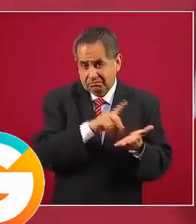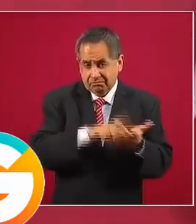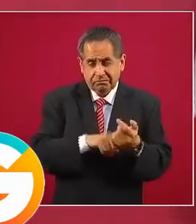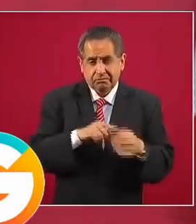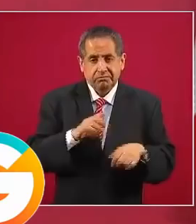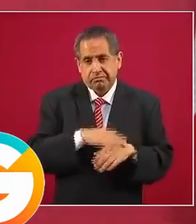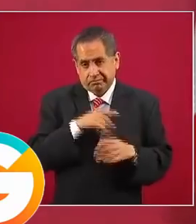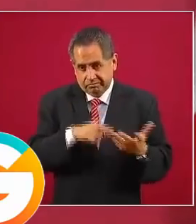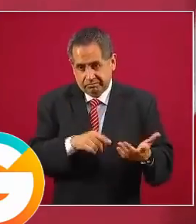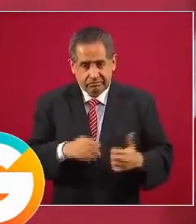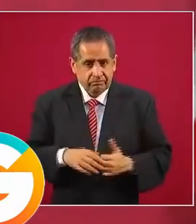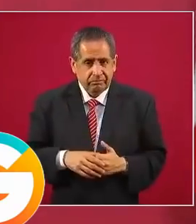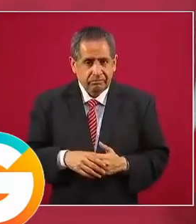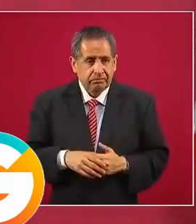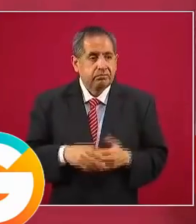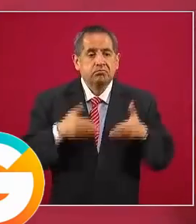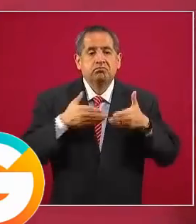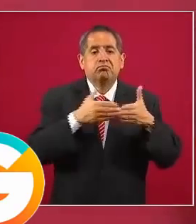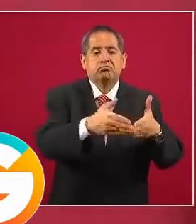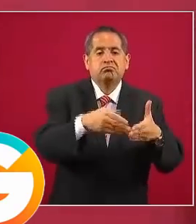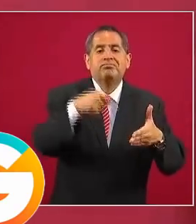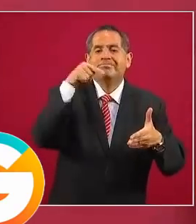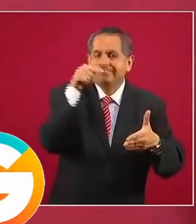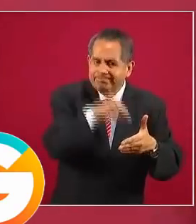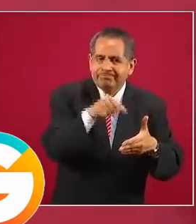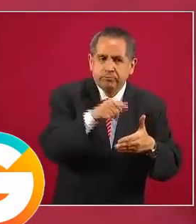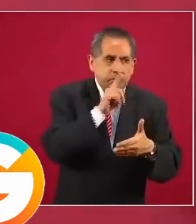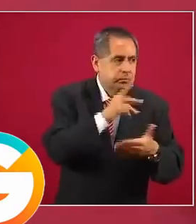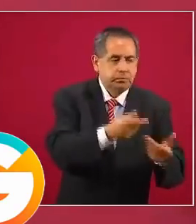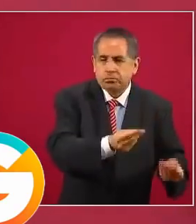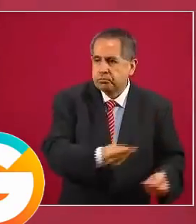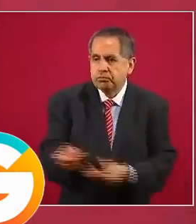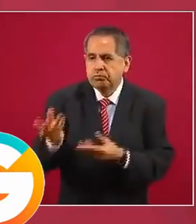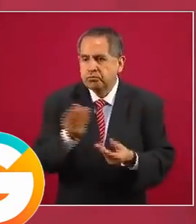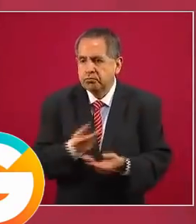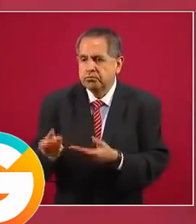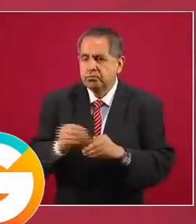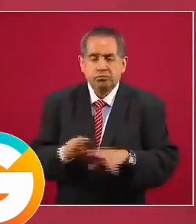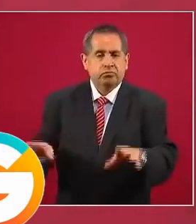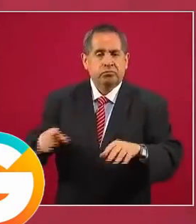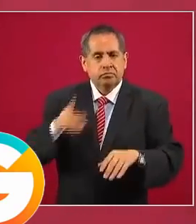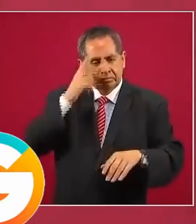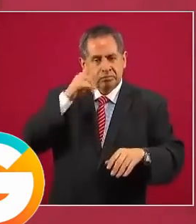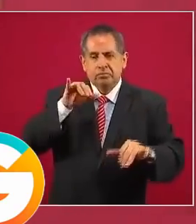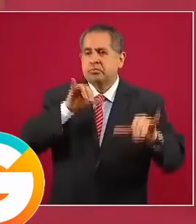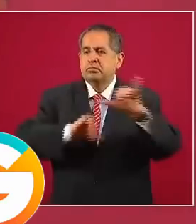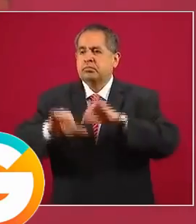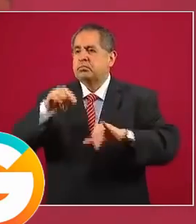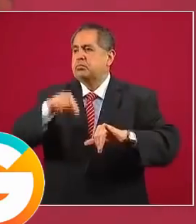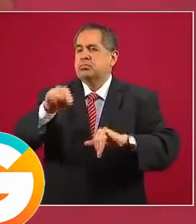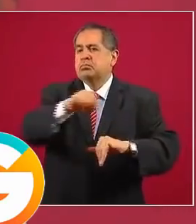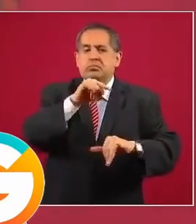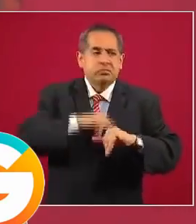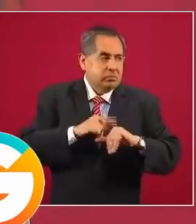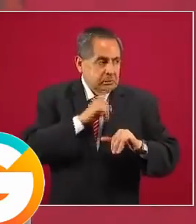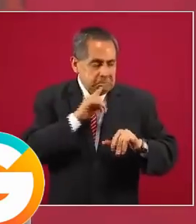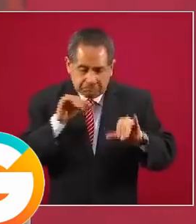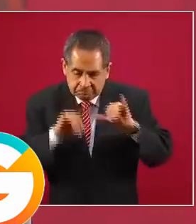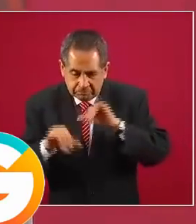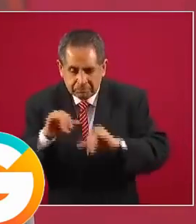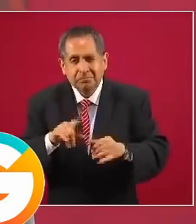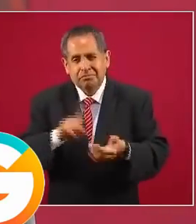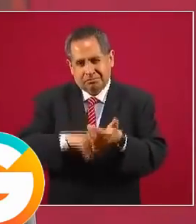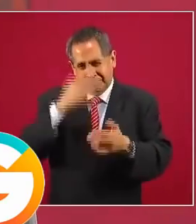por los puertos, para laboratorios y demás, el